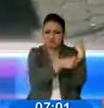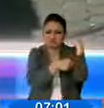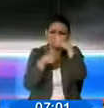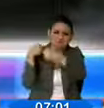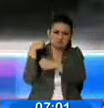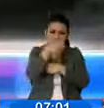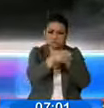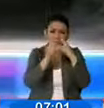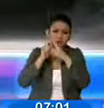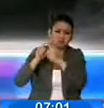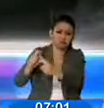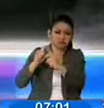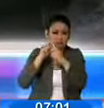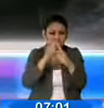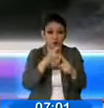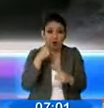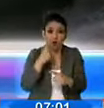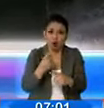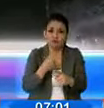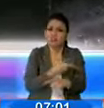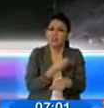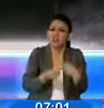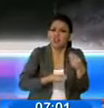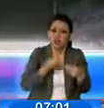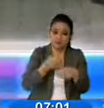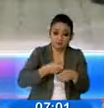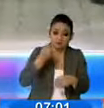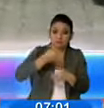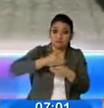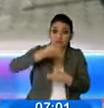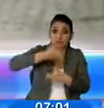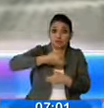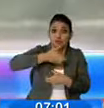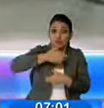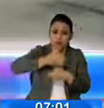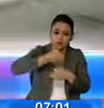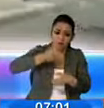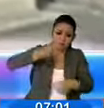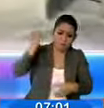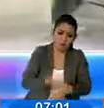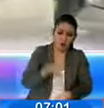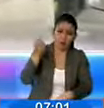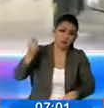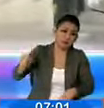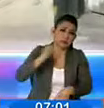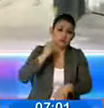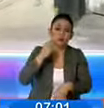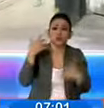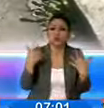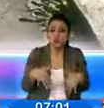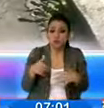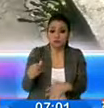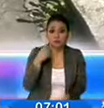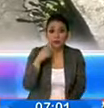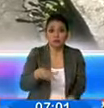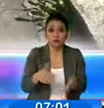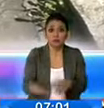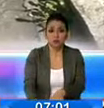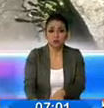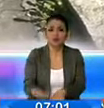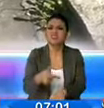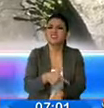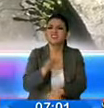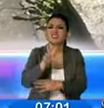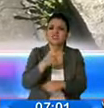el mayor, no conforme con los golpes, habría utilizado un pico de botella para atacar a su consanguíneo. Los vecinos indicaron que el fallecido tenía 3 cortes